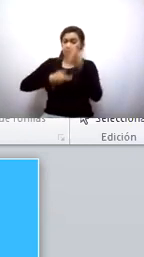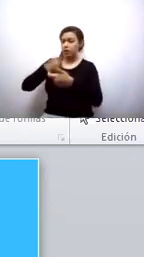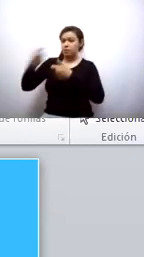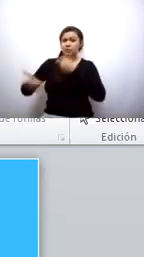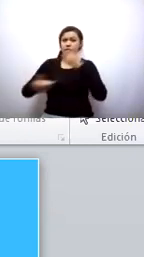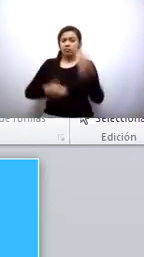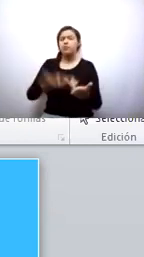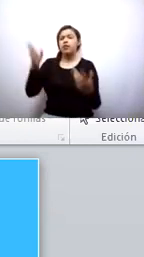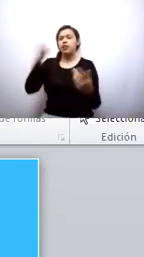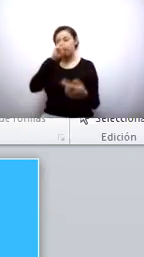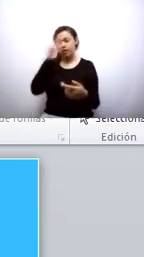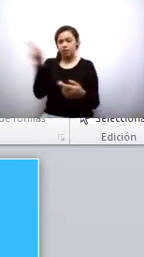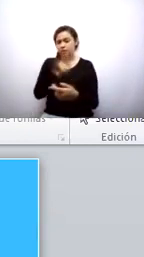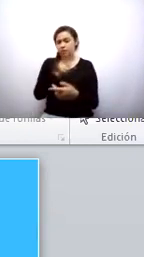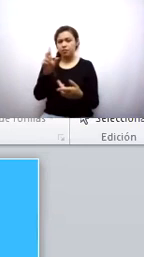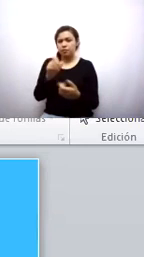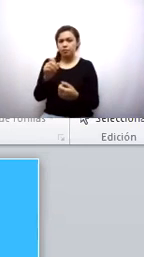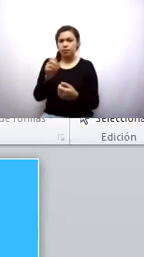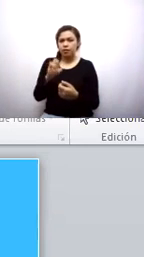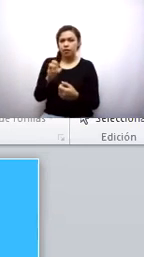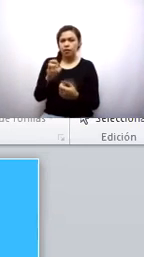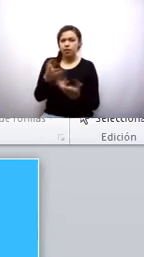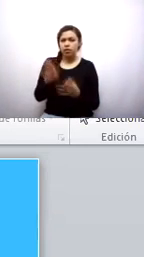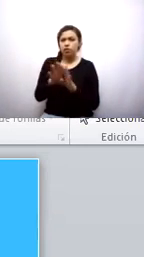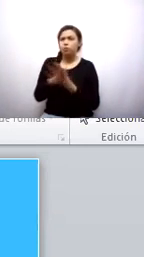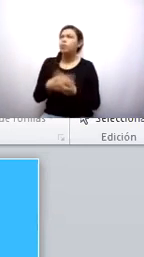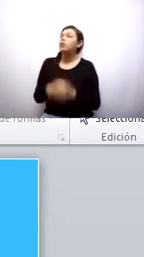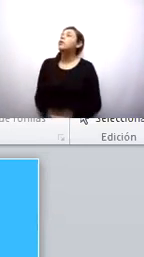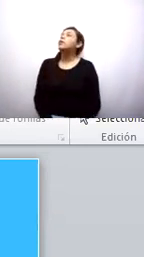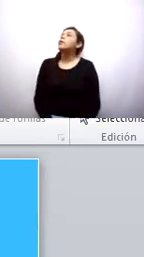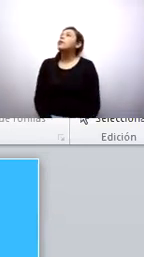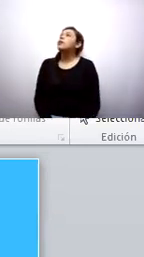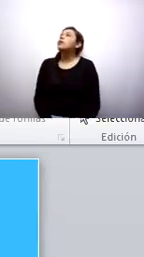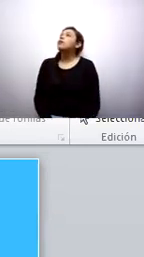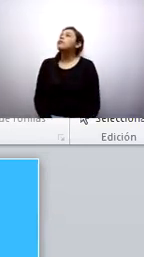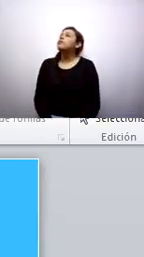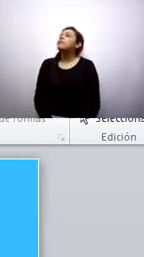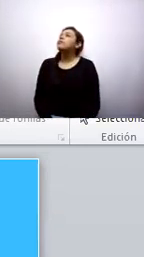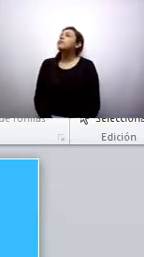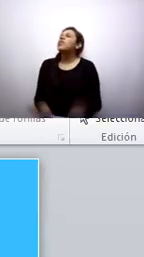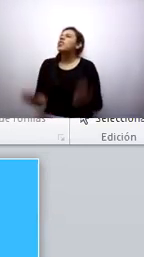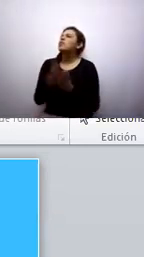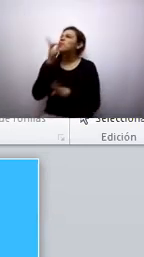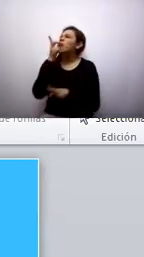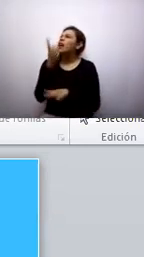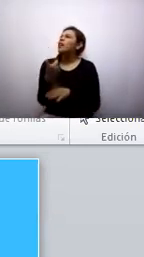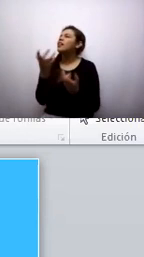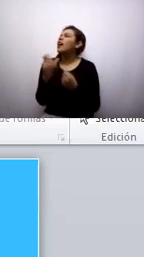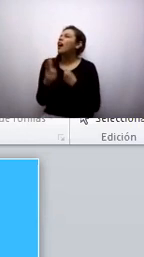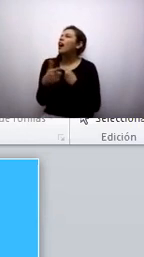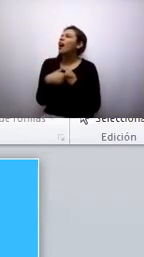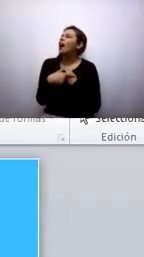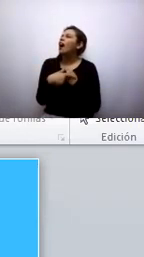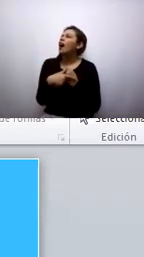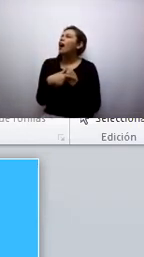casos, que de verdad es algo totalmente no, ¿cómo comentarlo? Es algo que no siquiera se